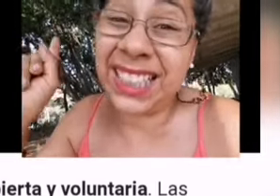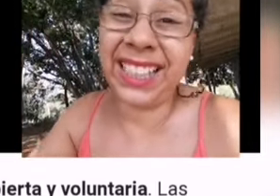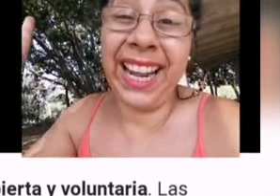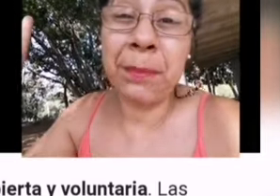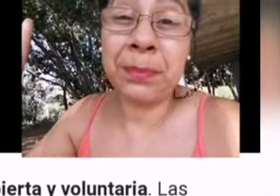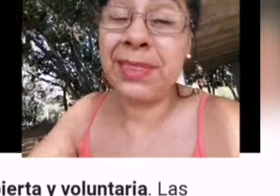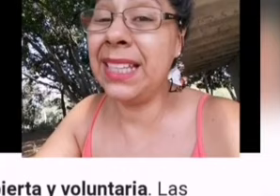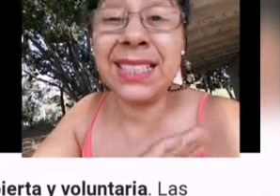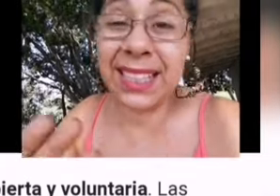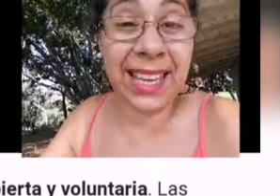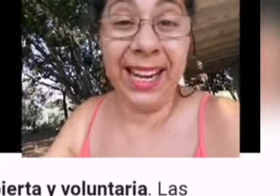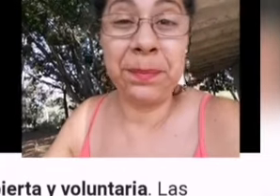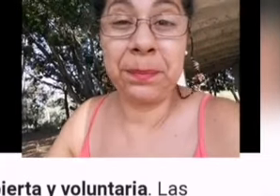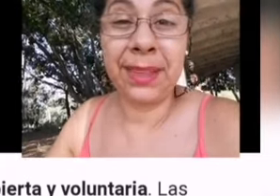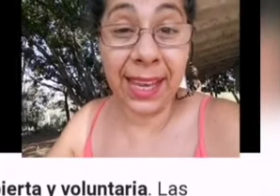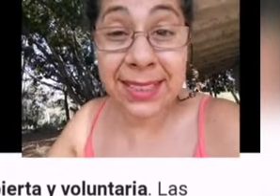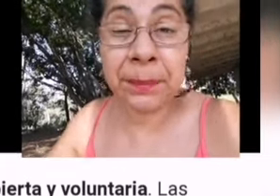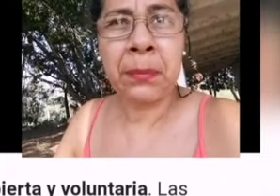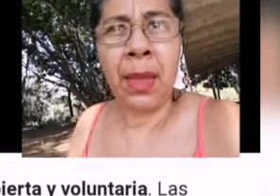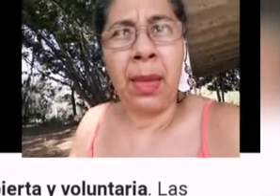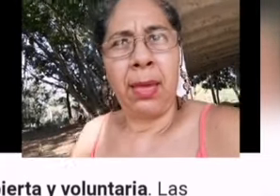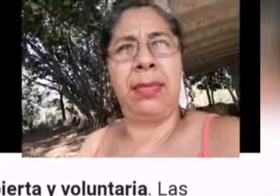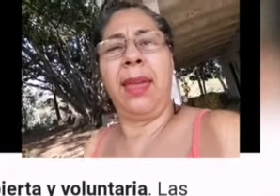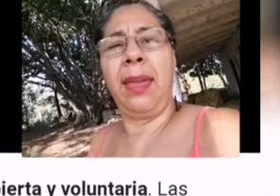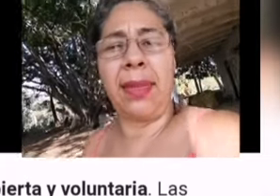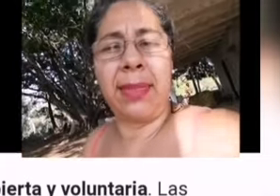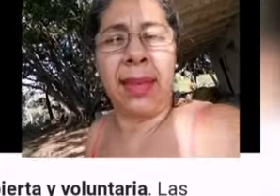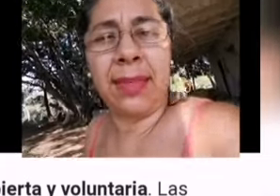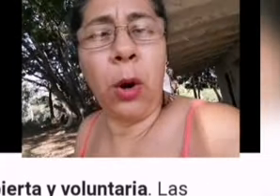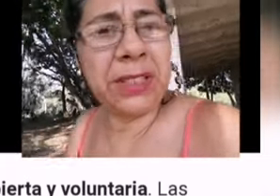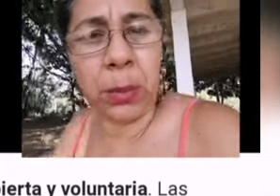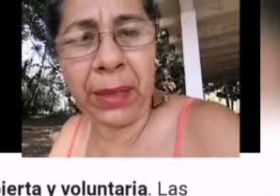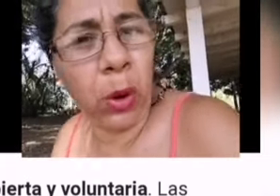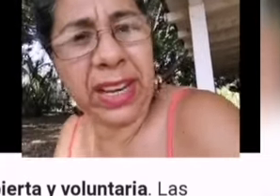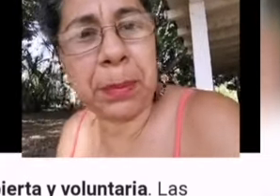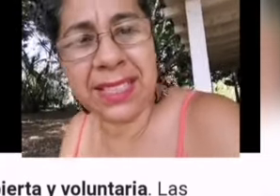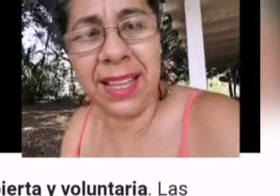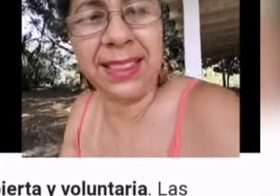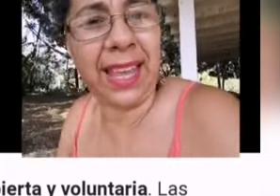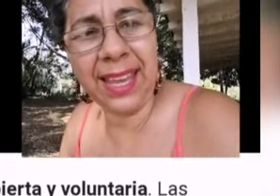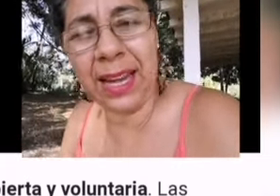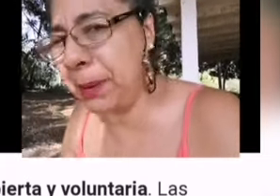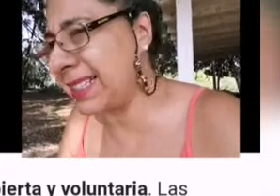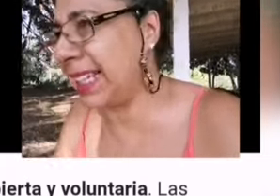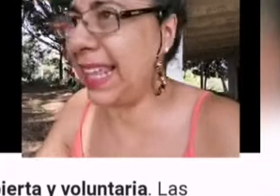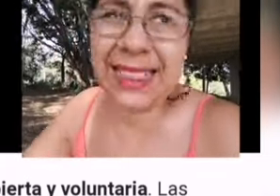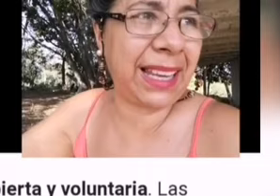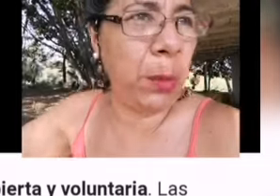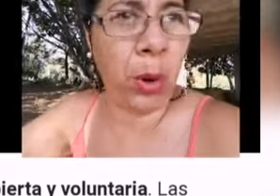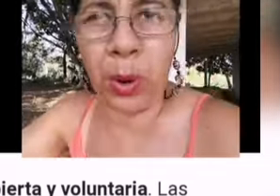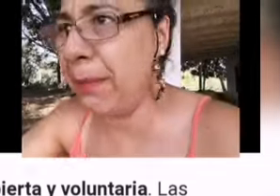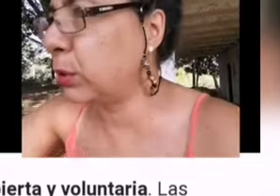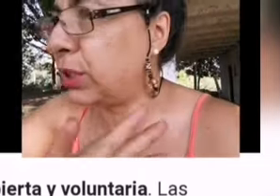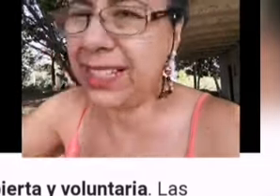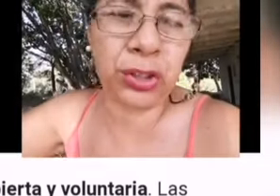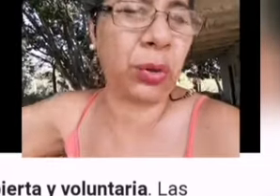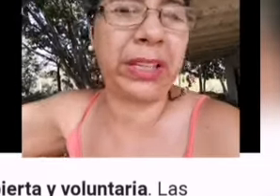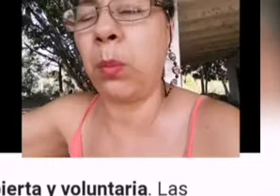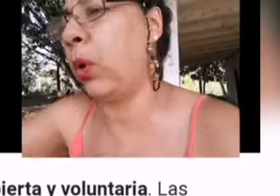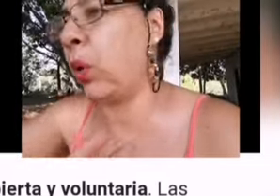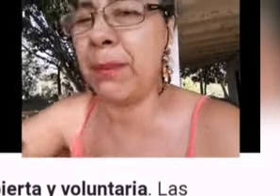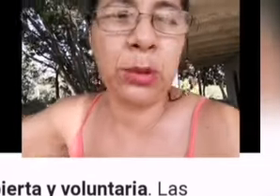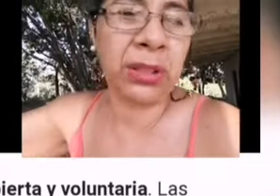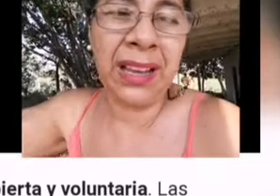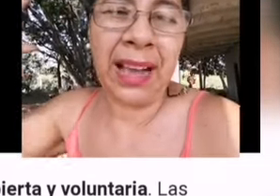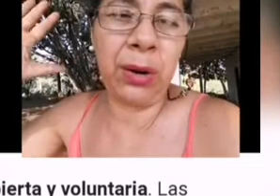todo, ni siquiera es de López Obrador, del presidente, ¿eh? El presidente, como lo hemos dicho